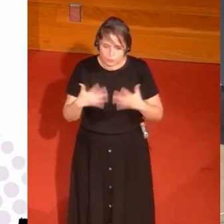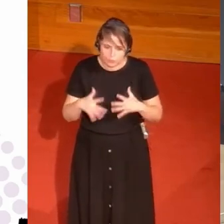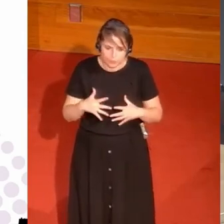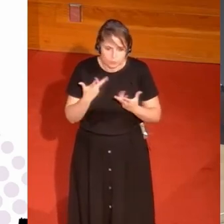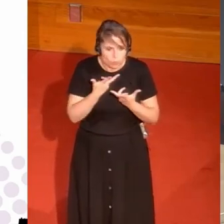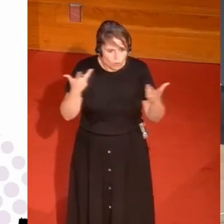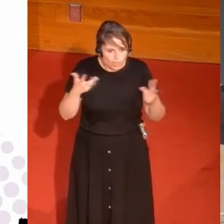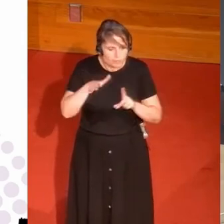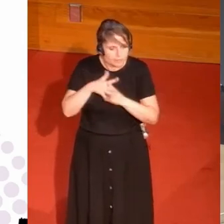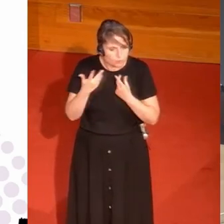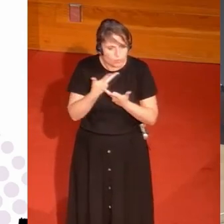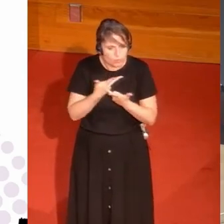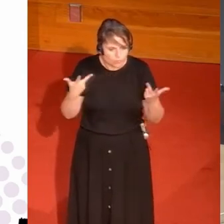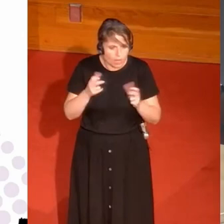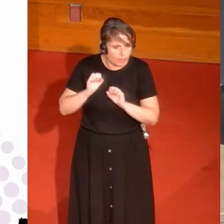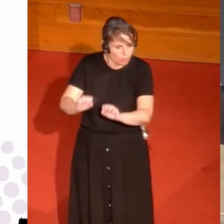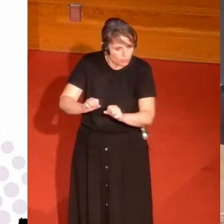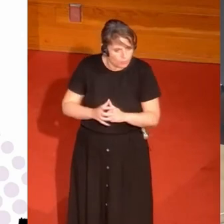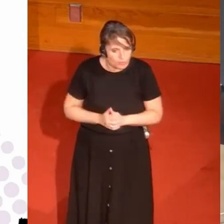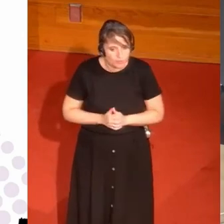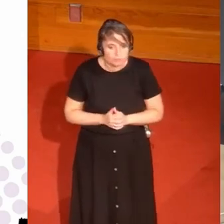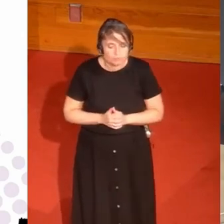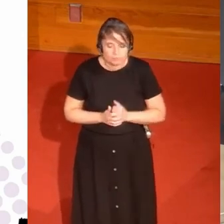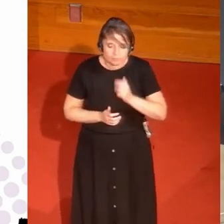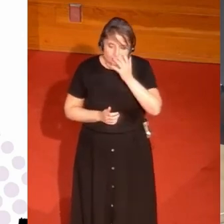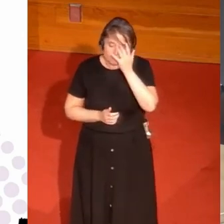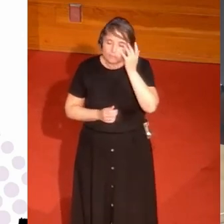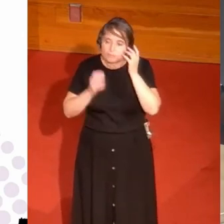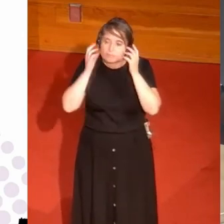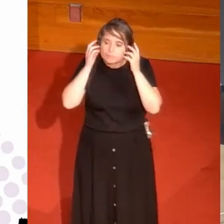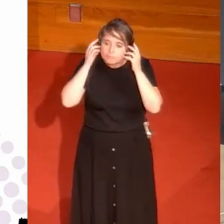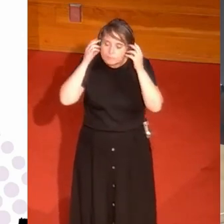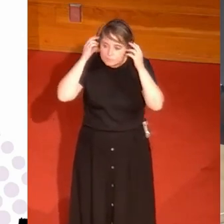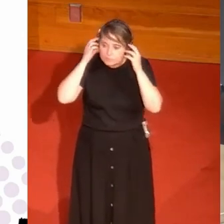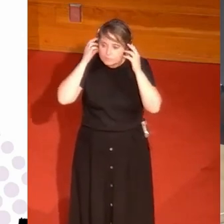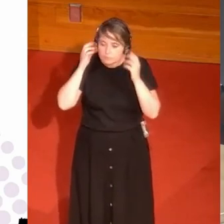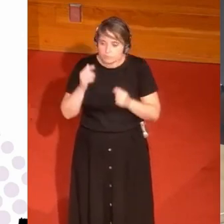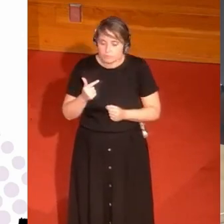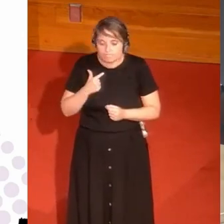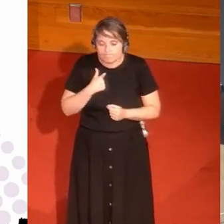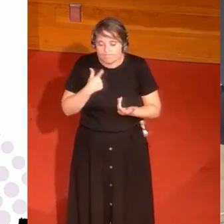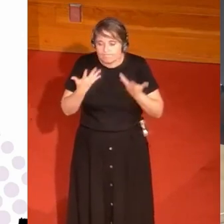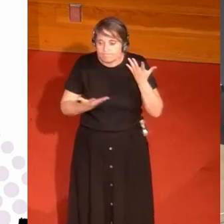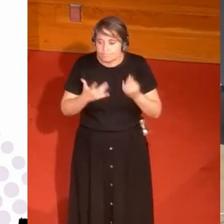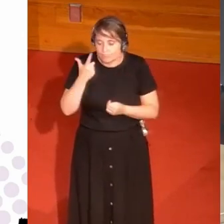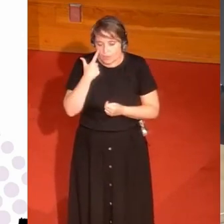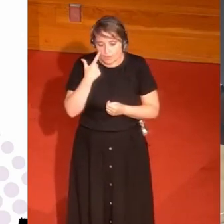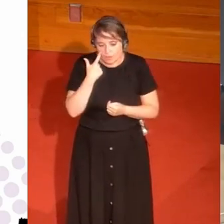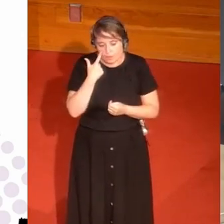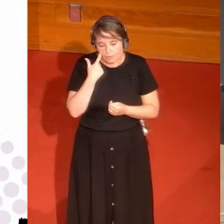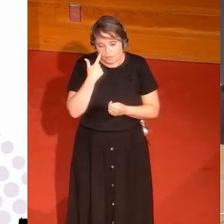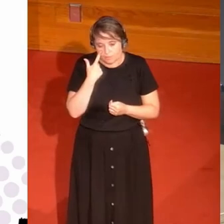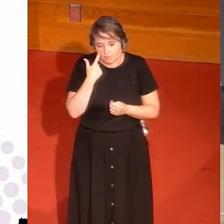es es grave si si es es grave y y y yo creo que bueno pues es que el el tema